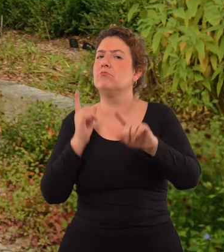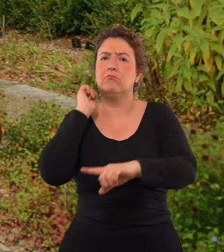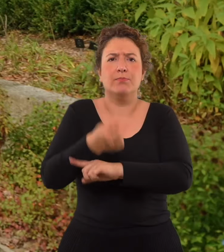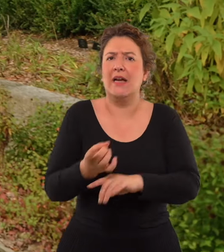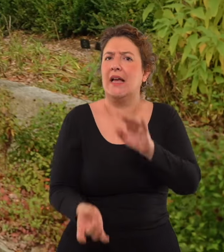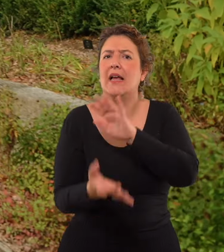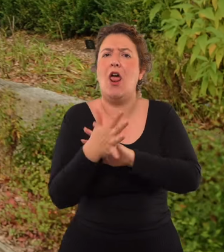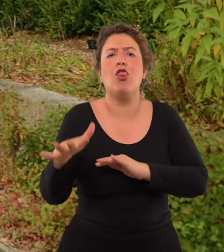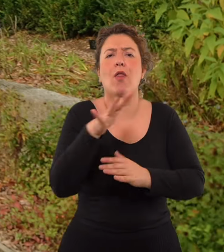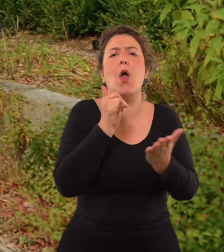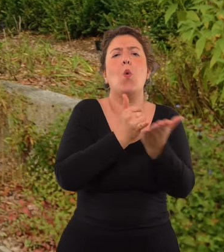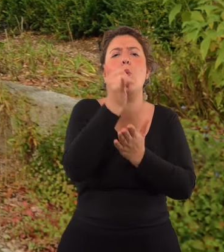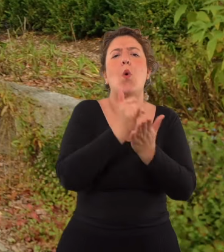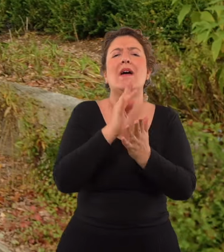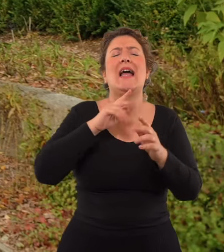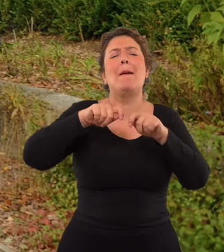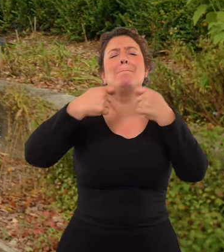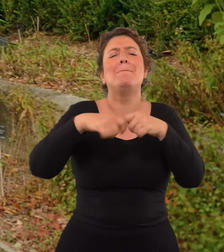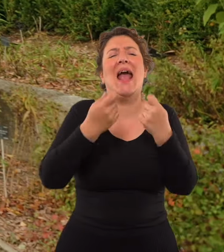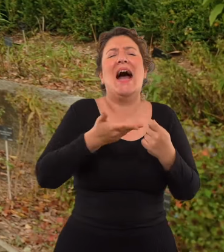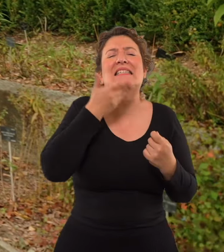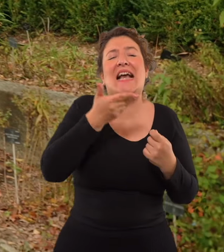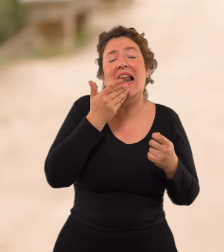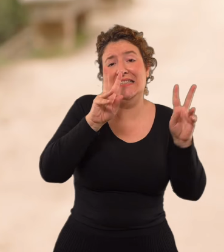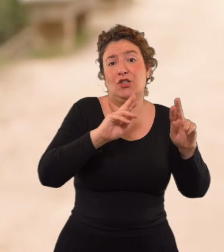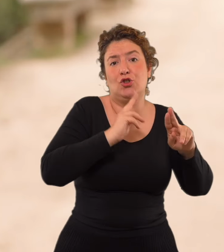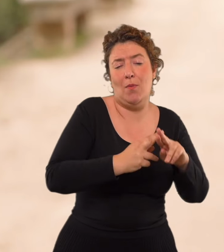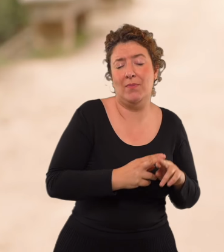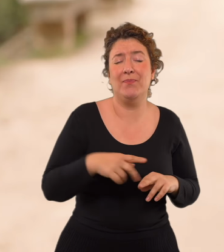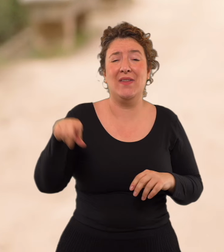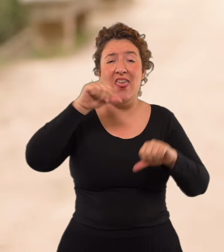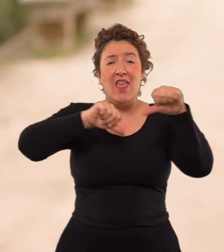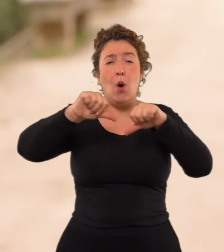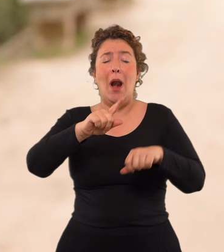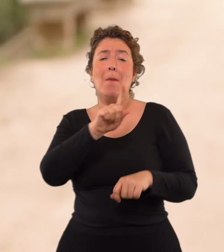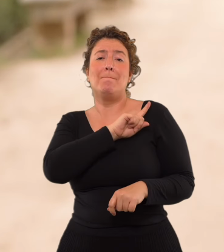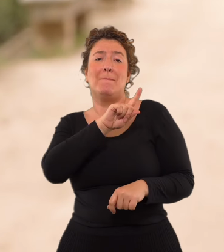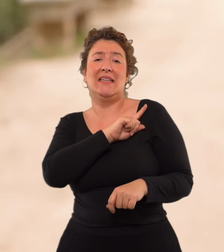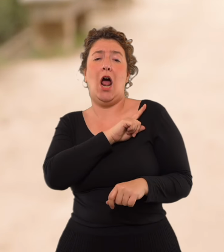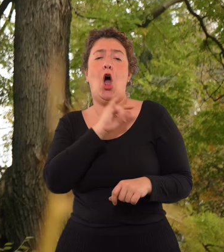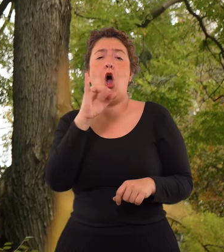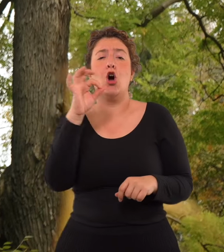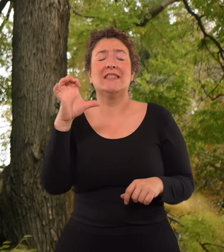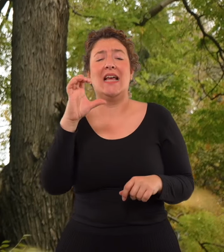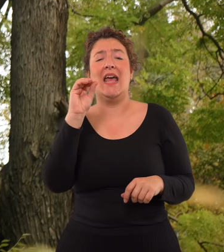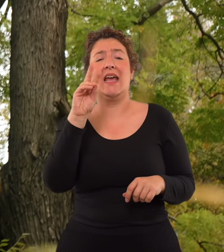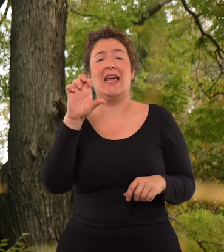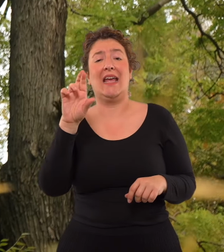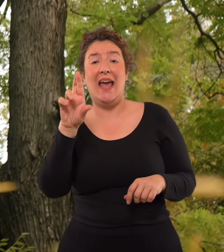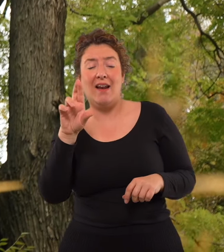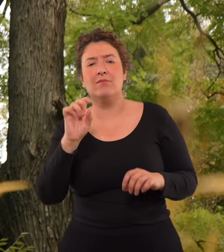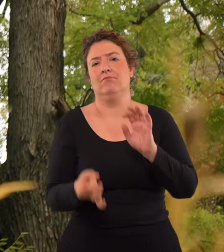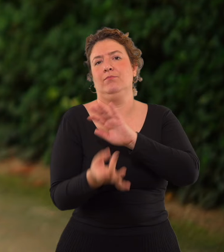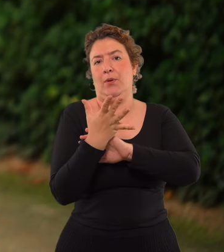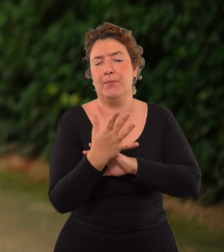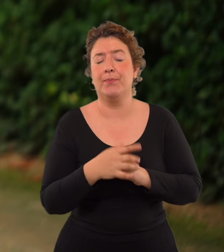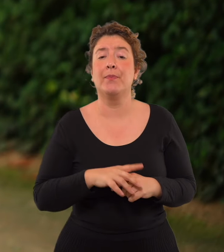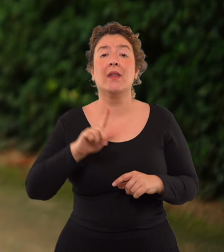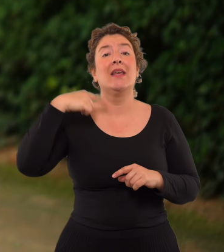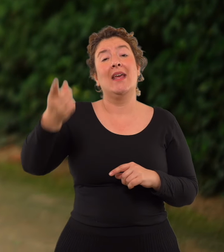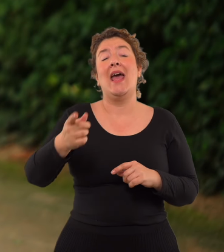Madrid, en la huerta de Migascalientes. Su fundador fue el cirujano militar José Quer. En 1781,